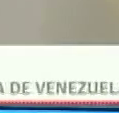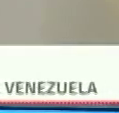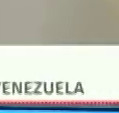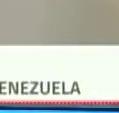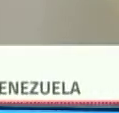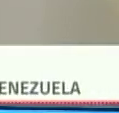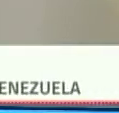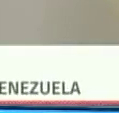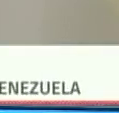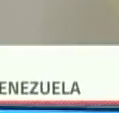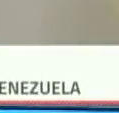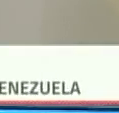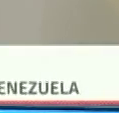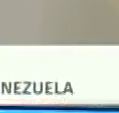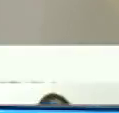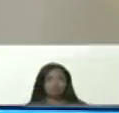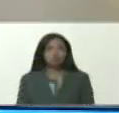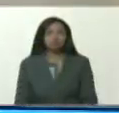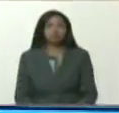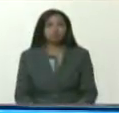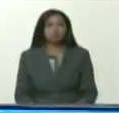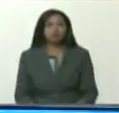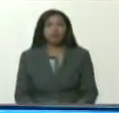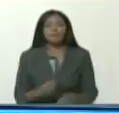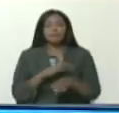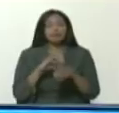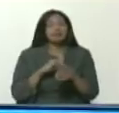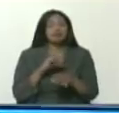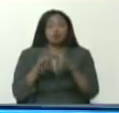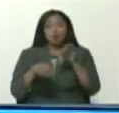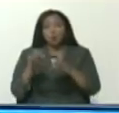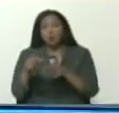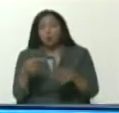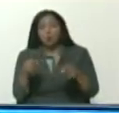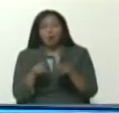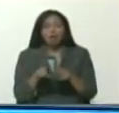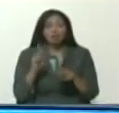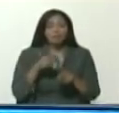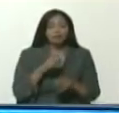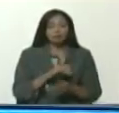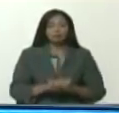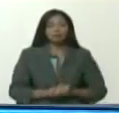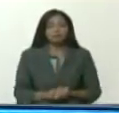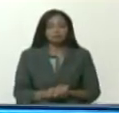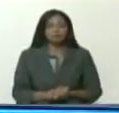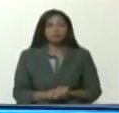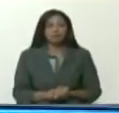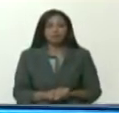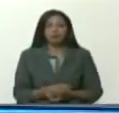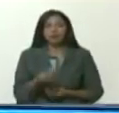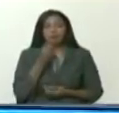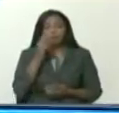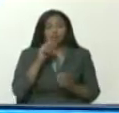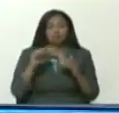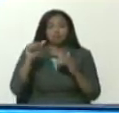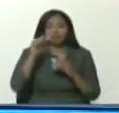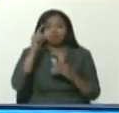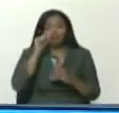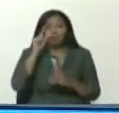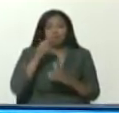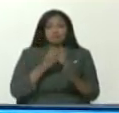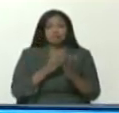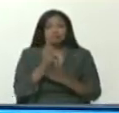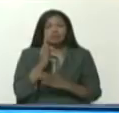Ministro de Agricultura, compañero Castro Soteldo, ministro de Alimentación, mayor general